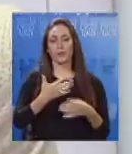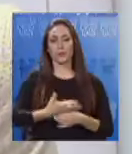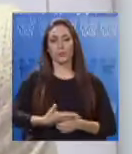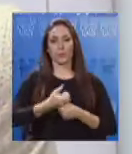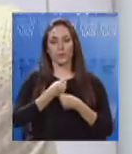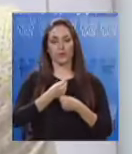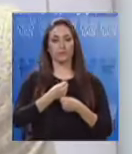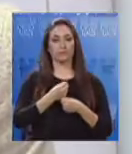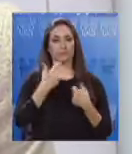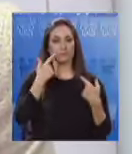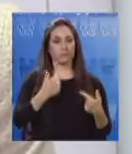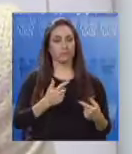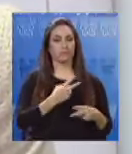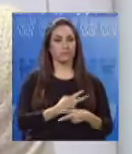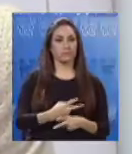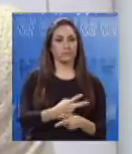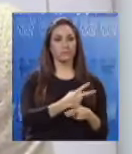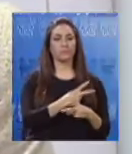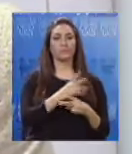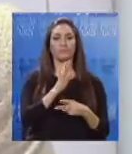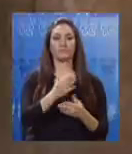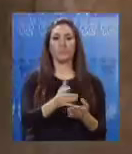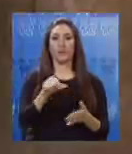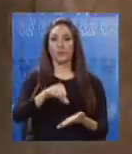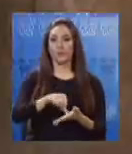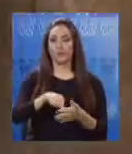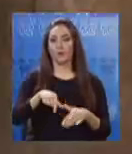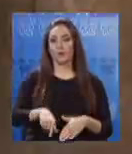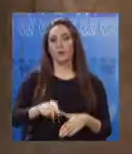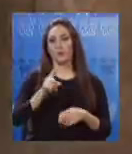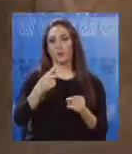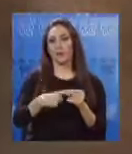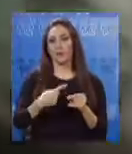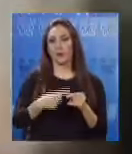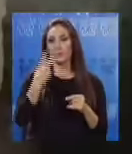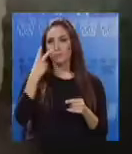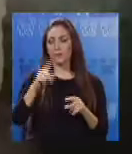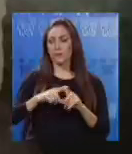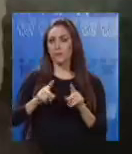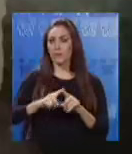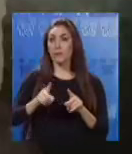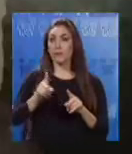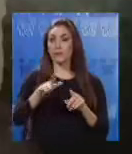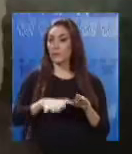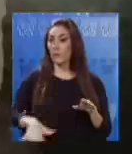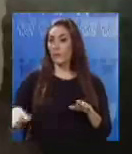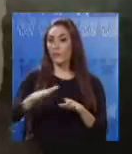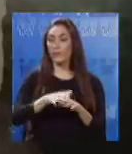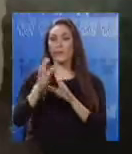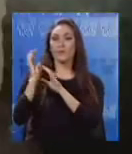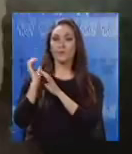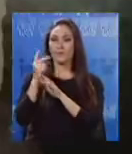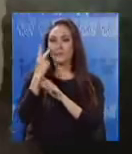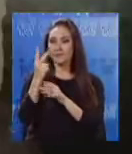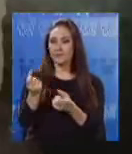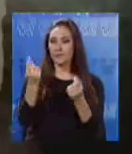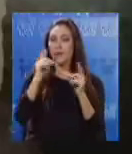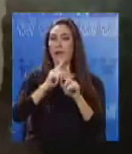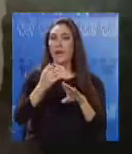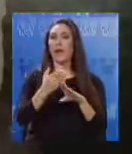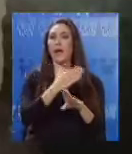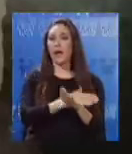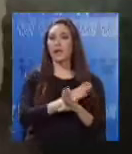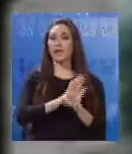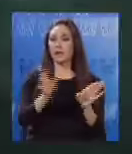y promover el patrimonio de esta ciudad. Las investigaciones han determinado que estos espacios de la Plaza de San Francisco ya habían sido